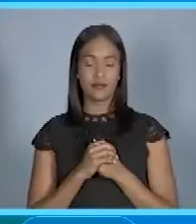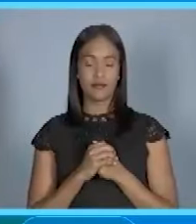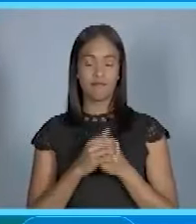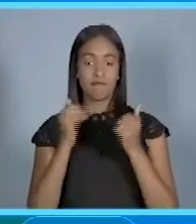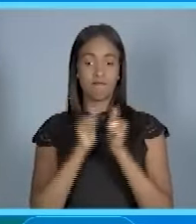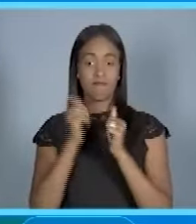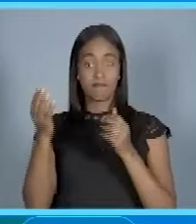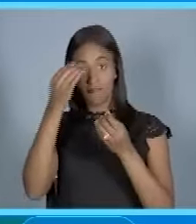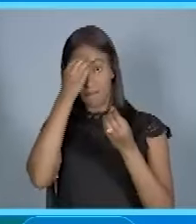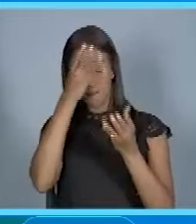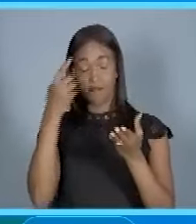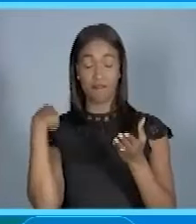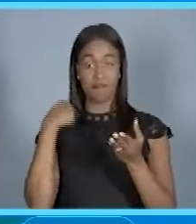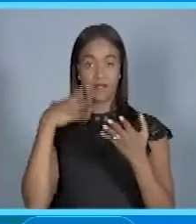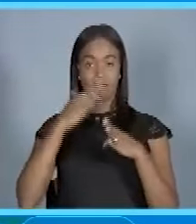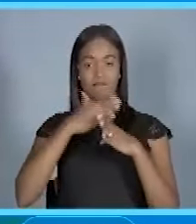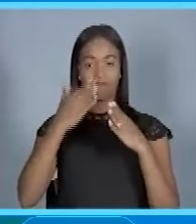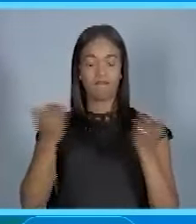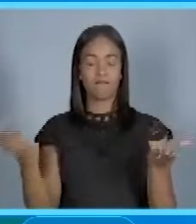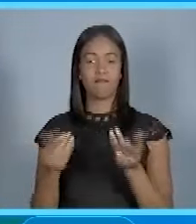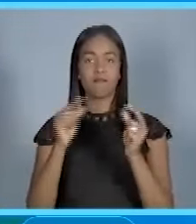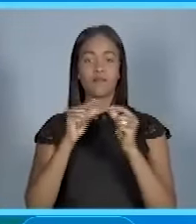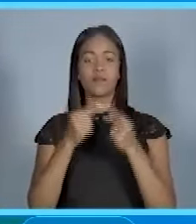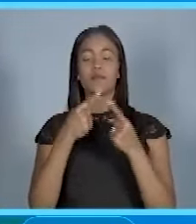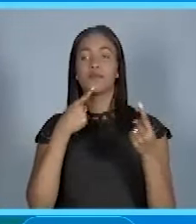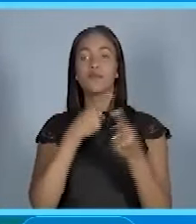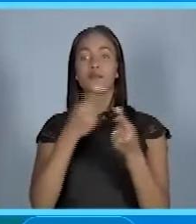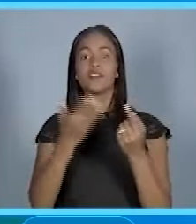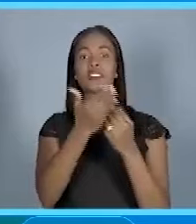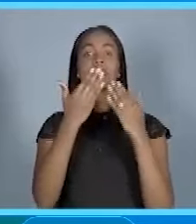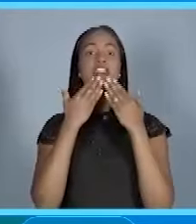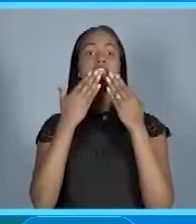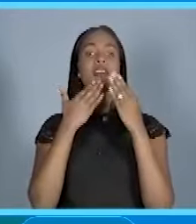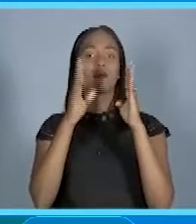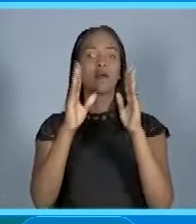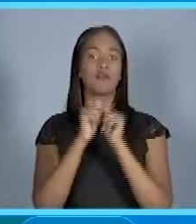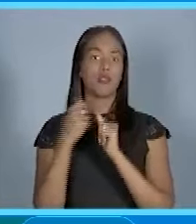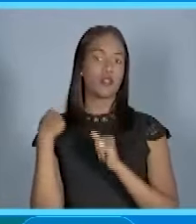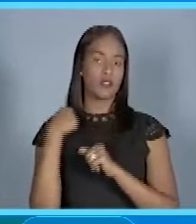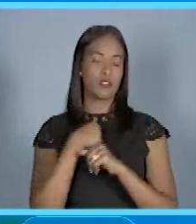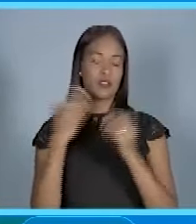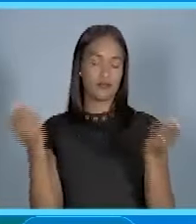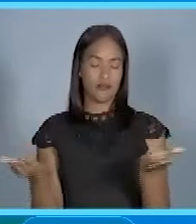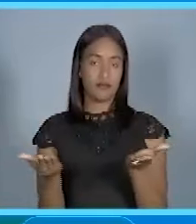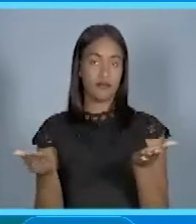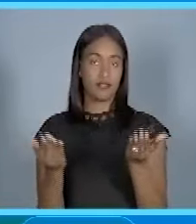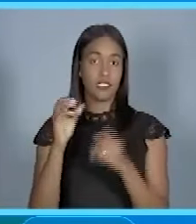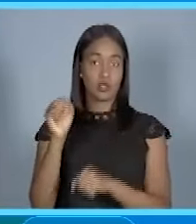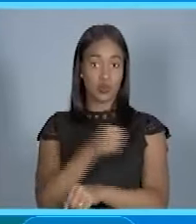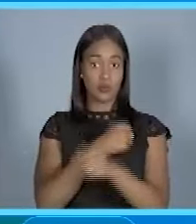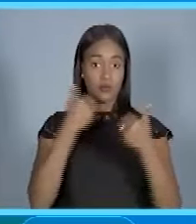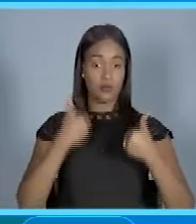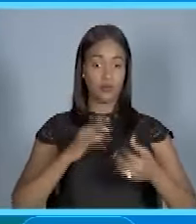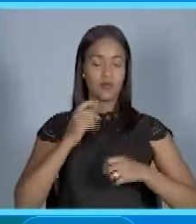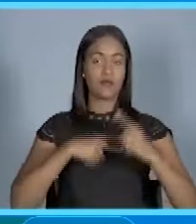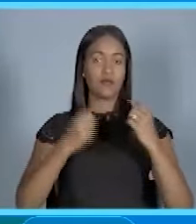Amigos, con esta información concluimos esta entrega de Central de Noticias. A ustedes, gracias por habernos acompañado. Zuleima